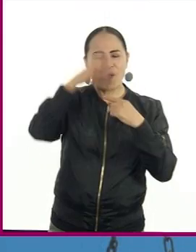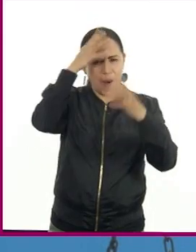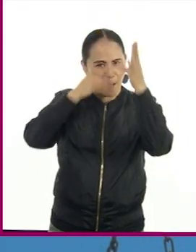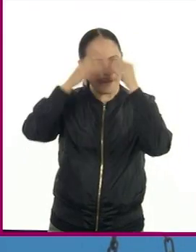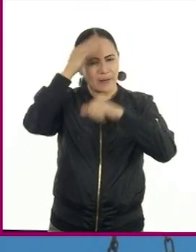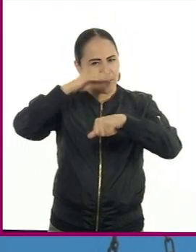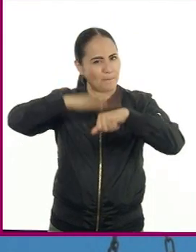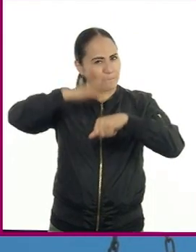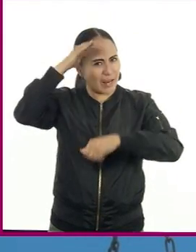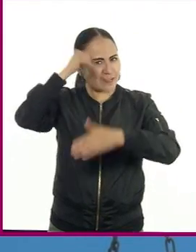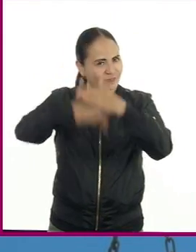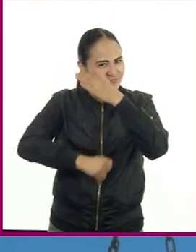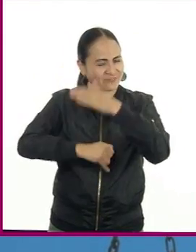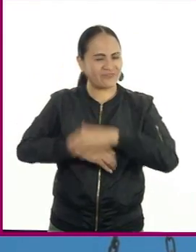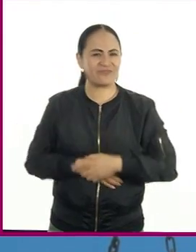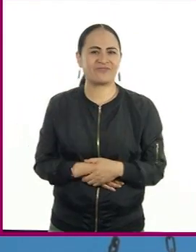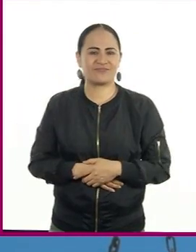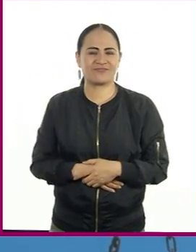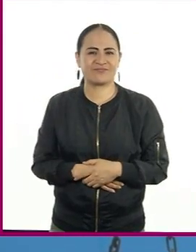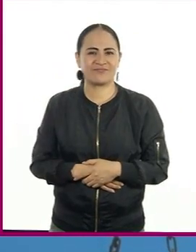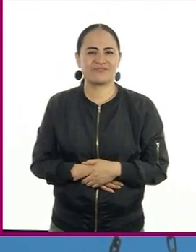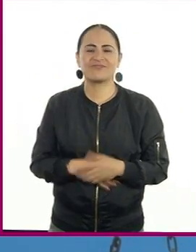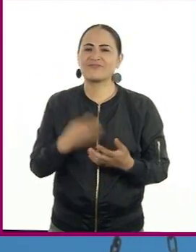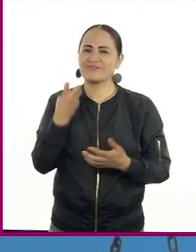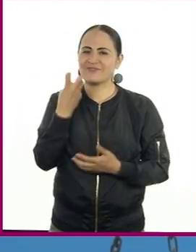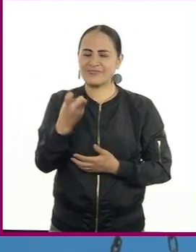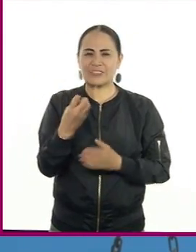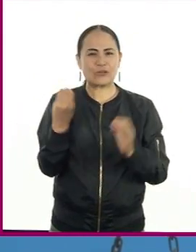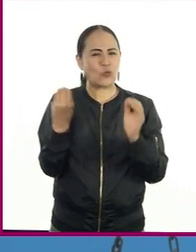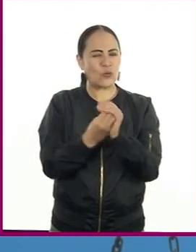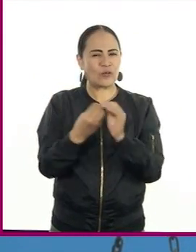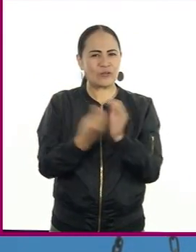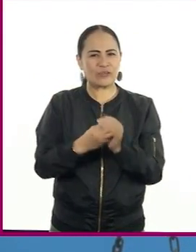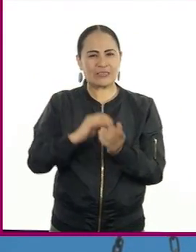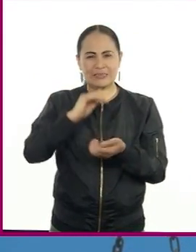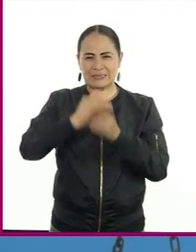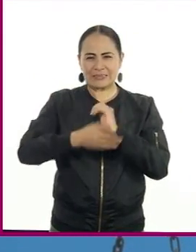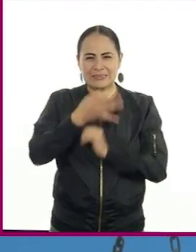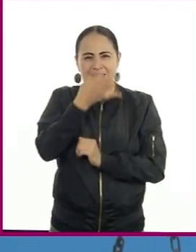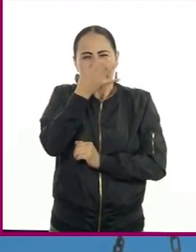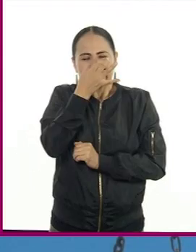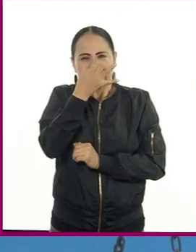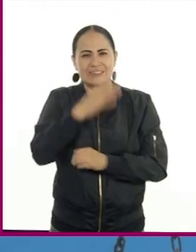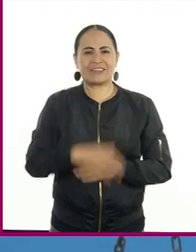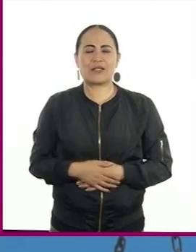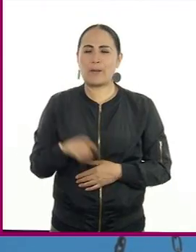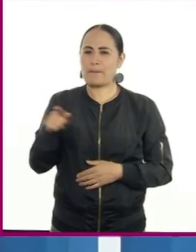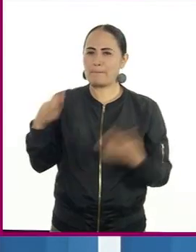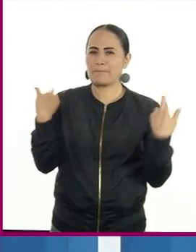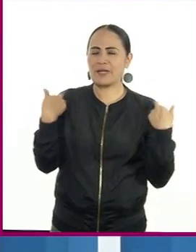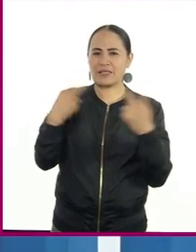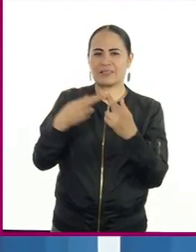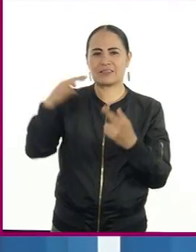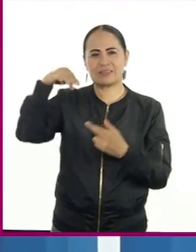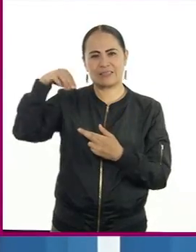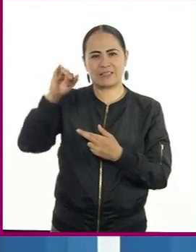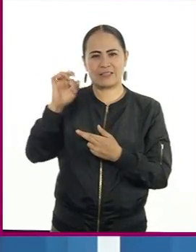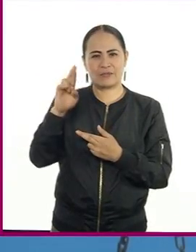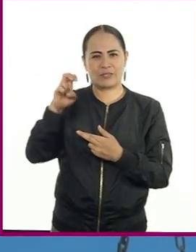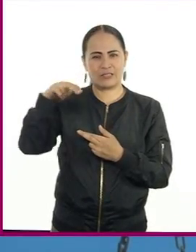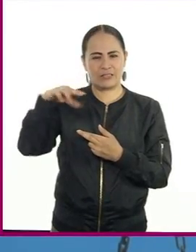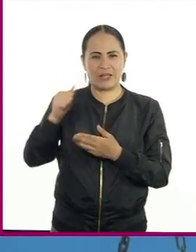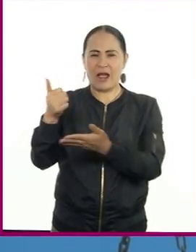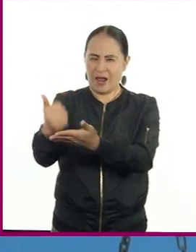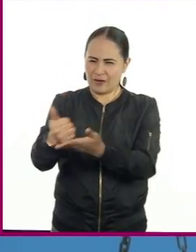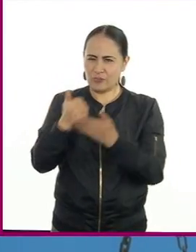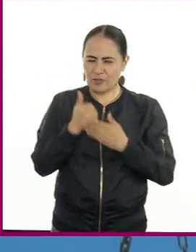aprendizaje. Ahora sí, estamos llegando al final de la sesión. Maestra Mirna, ¿te gustaría